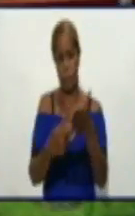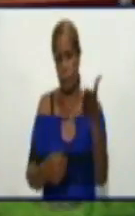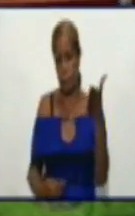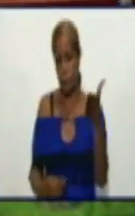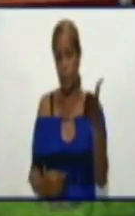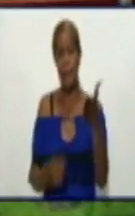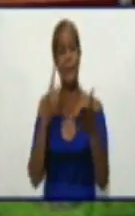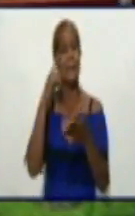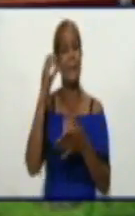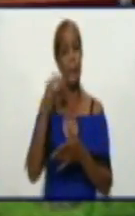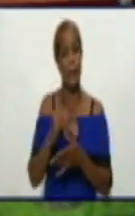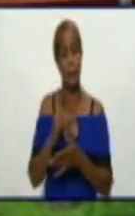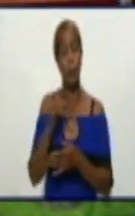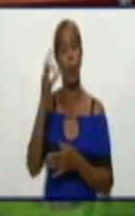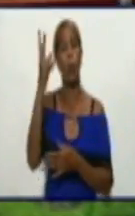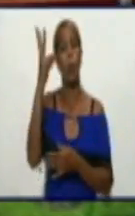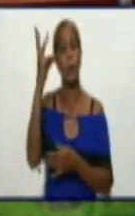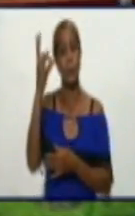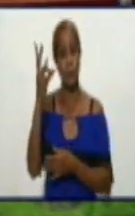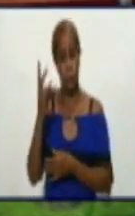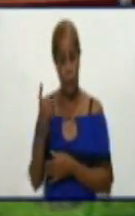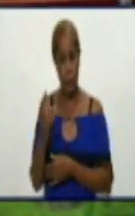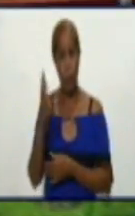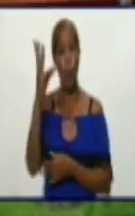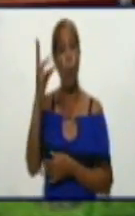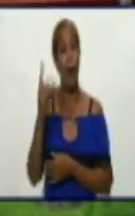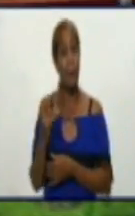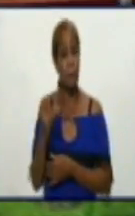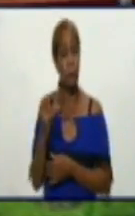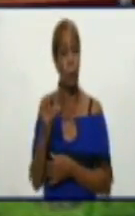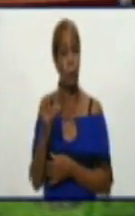estos equipos estaban circulando en la provincia. En